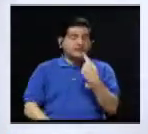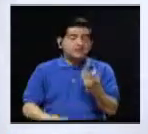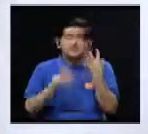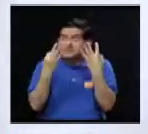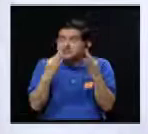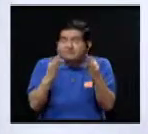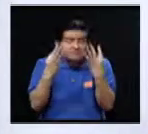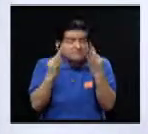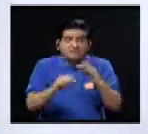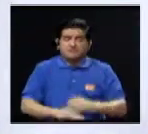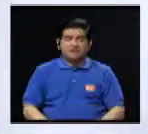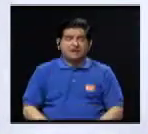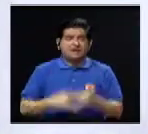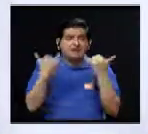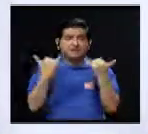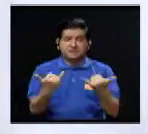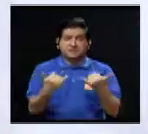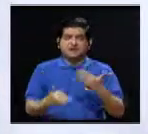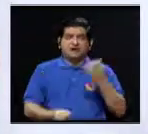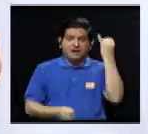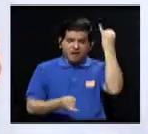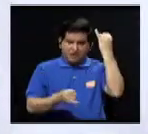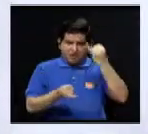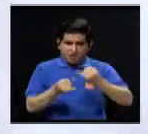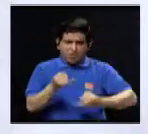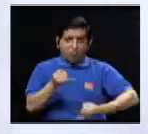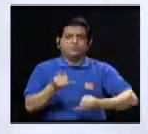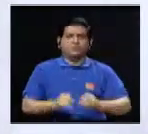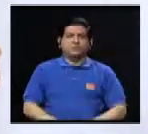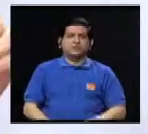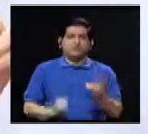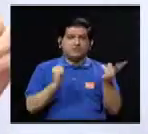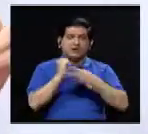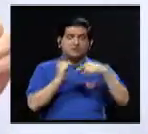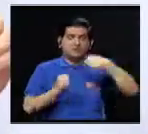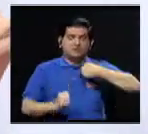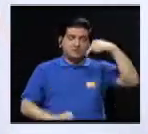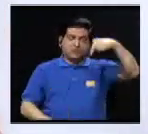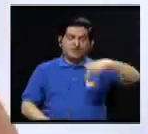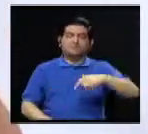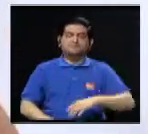pueda, porque esto ya es mi última vez que estaré aquí.